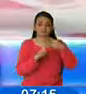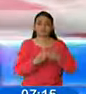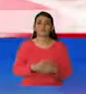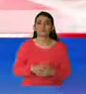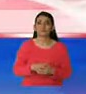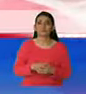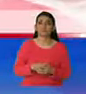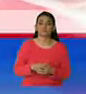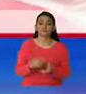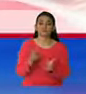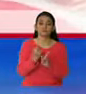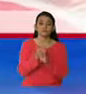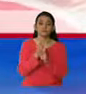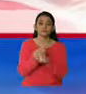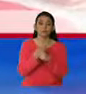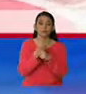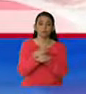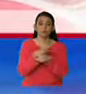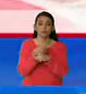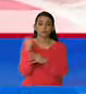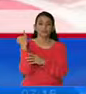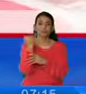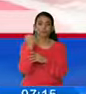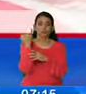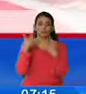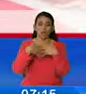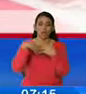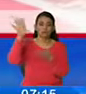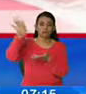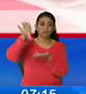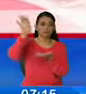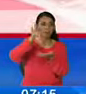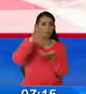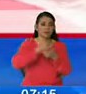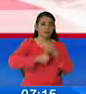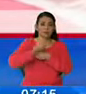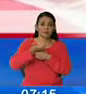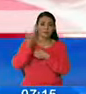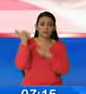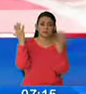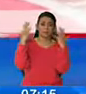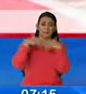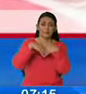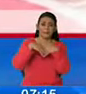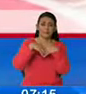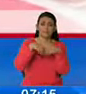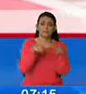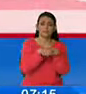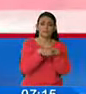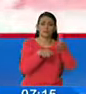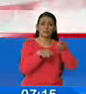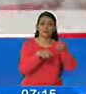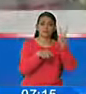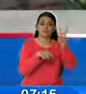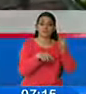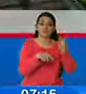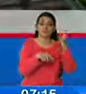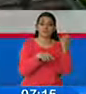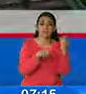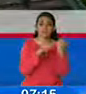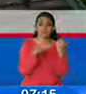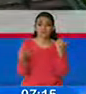las exportaciones de productos industrializados cayó el año pasado con respecto al 2015, pese a que la